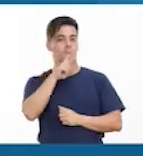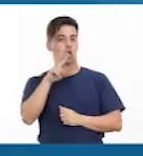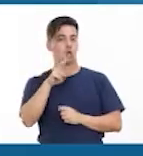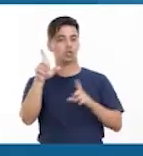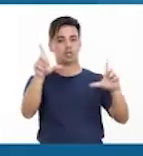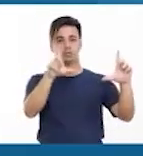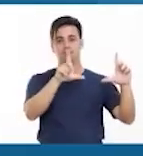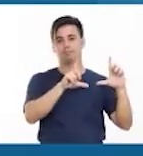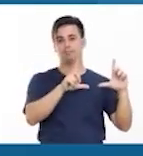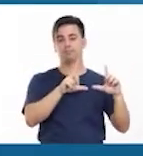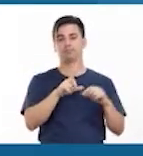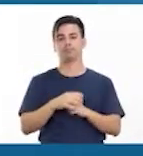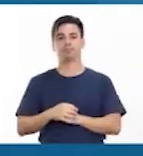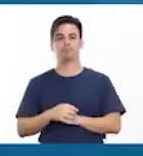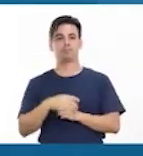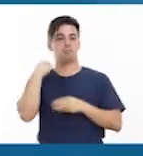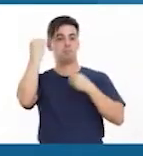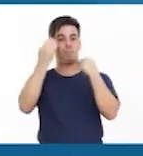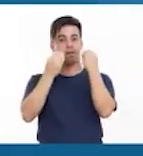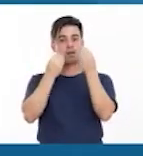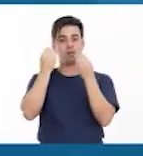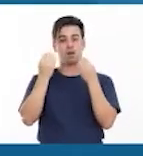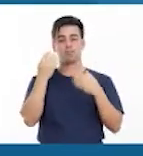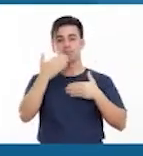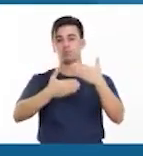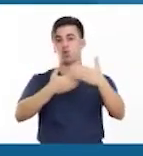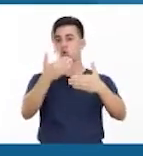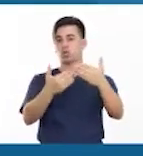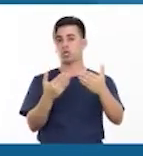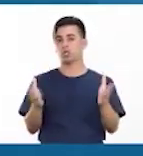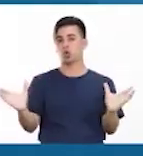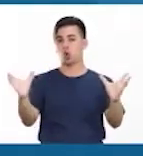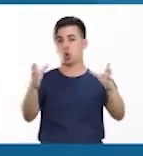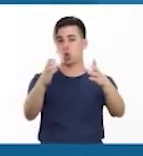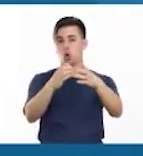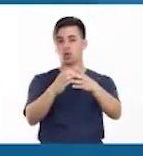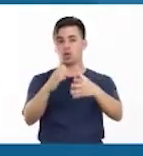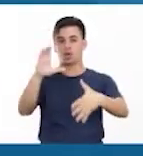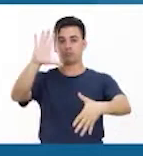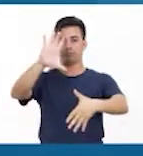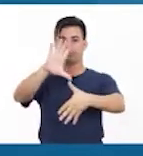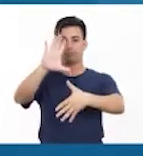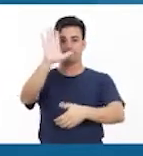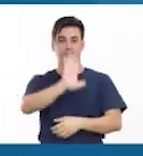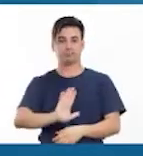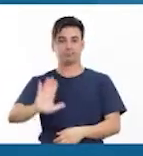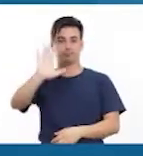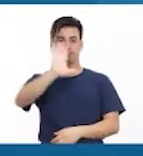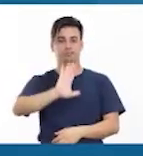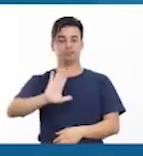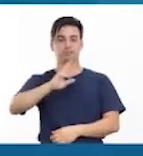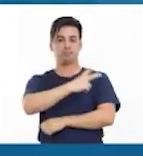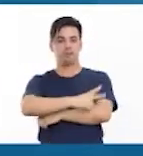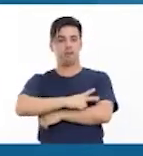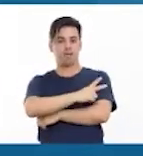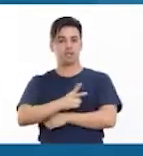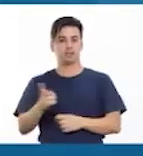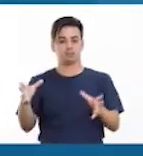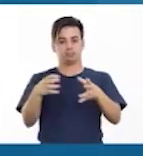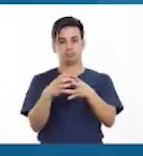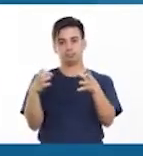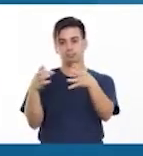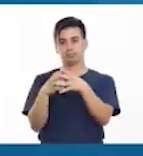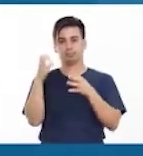Como ven en pantalla, valorar el proceso hacia la unidad continental que se desarrolló en la etapa, las